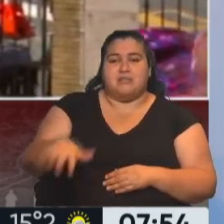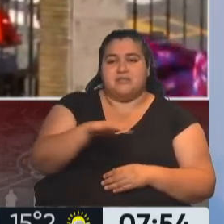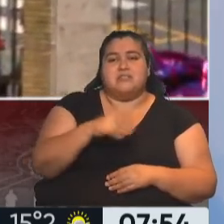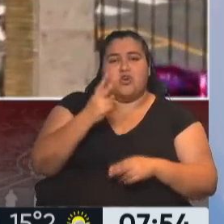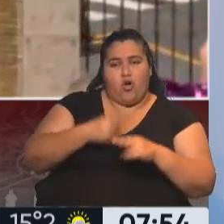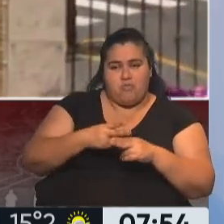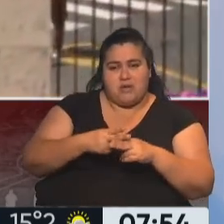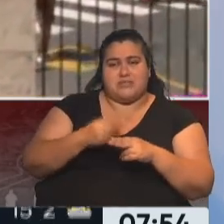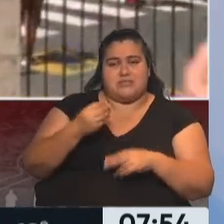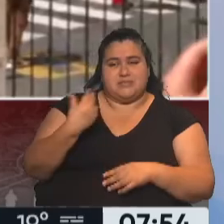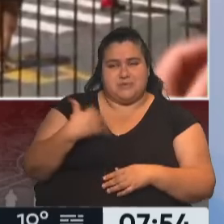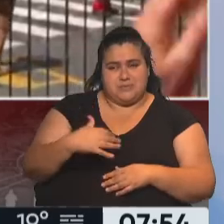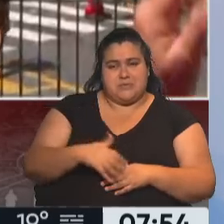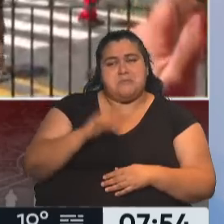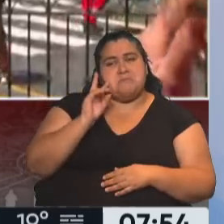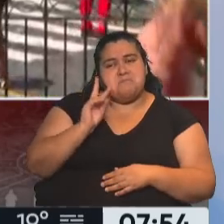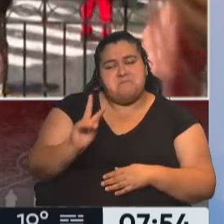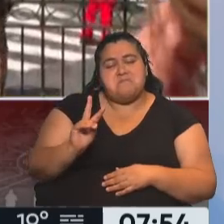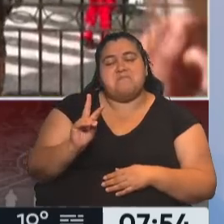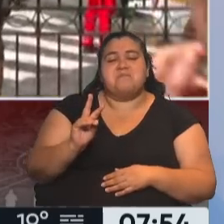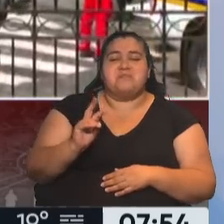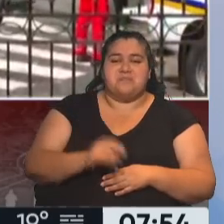de la historia. Una jornada